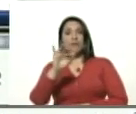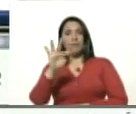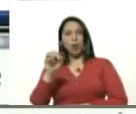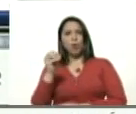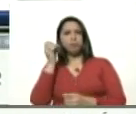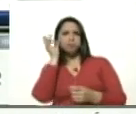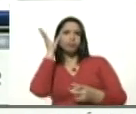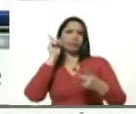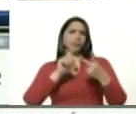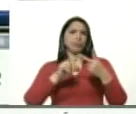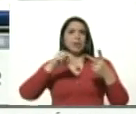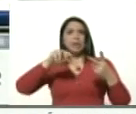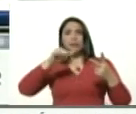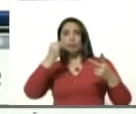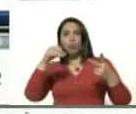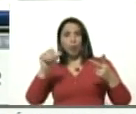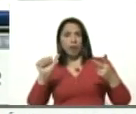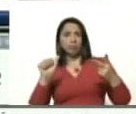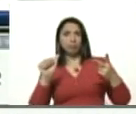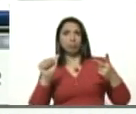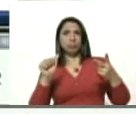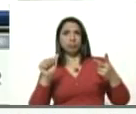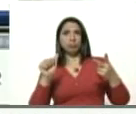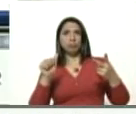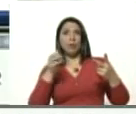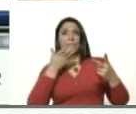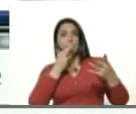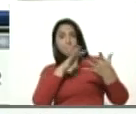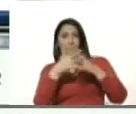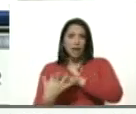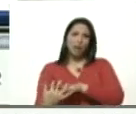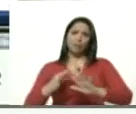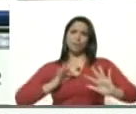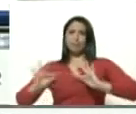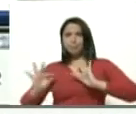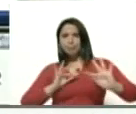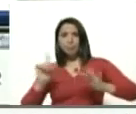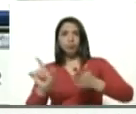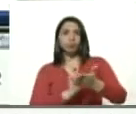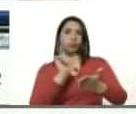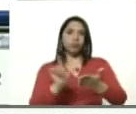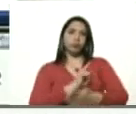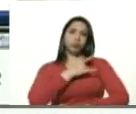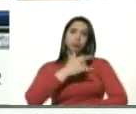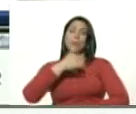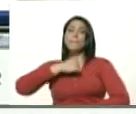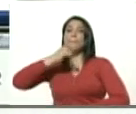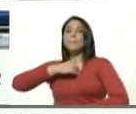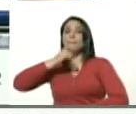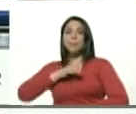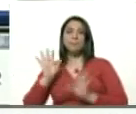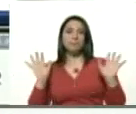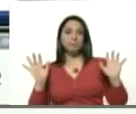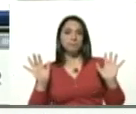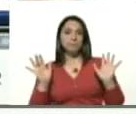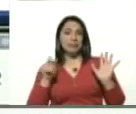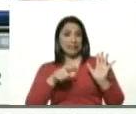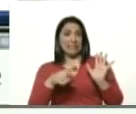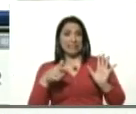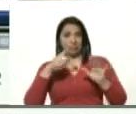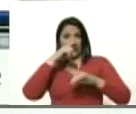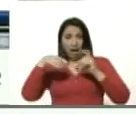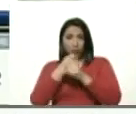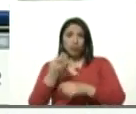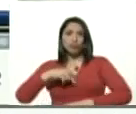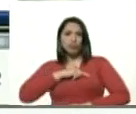hubo un Aquiles Nazoa, en los barrios, en el teatro, en los liceos, resistiendo. En esta época en que